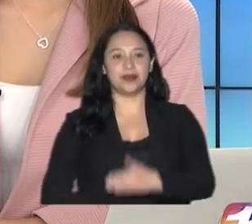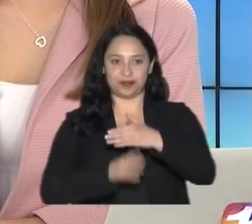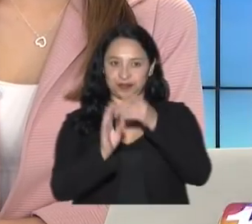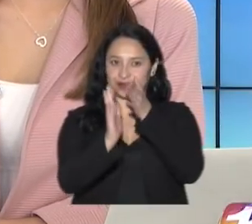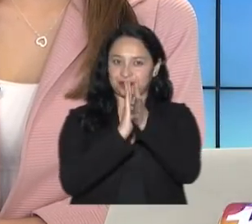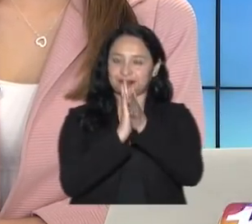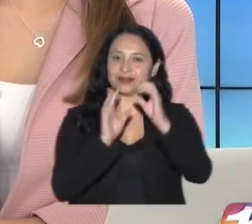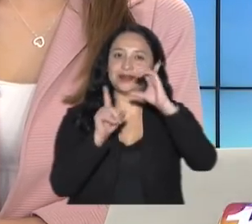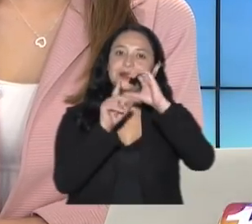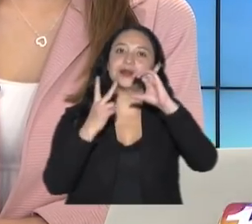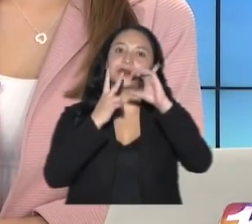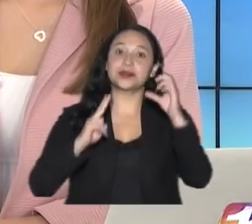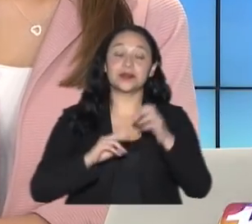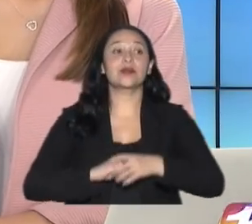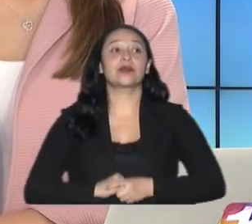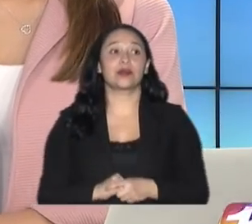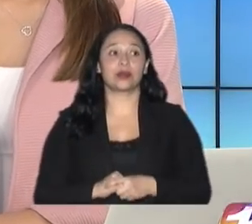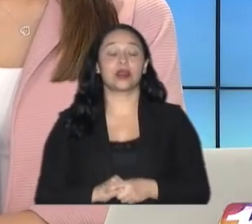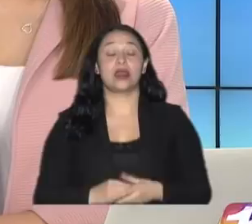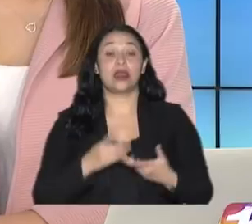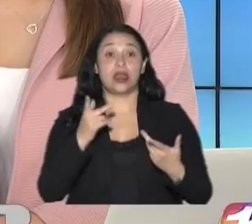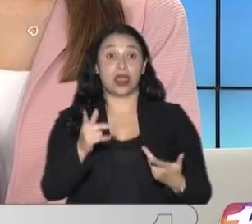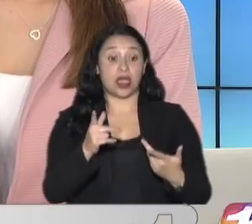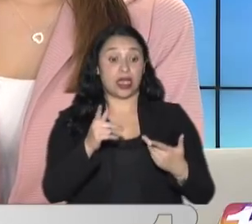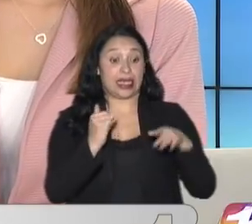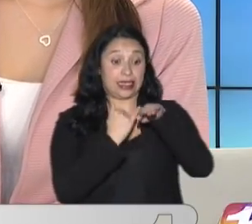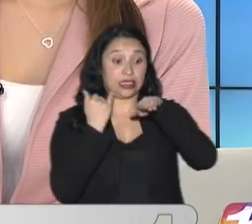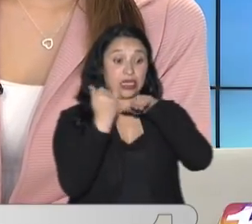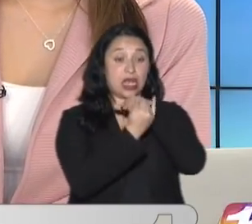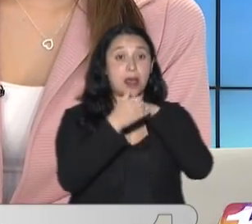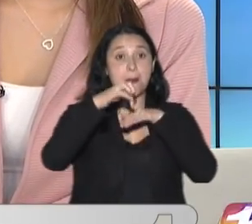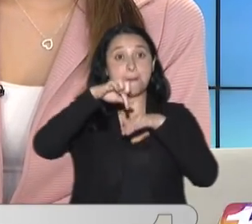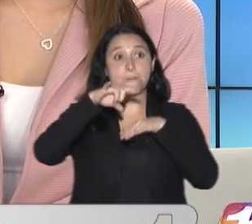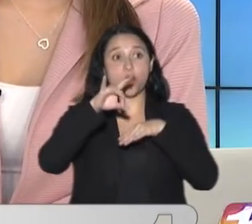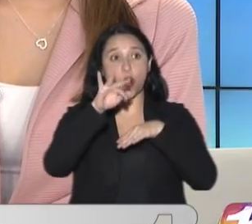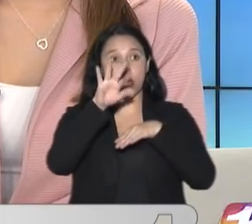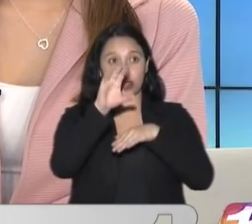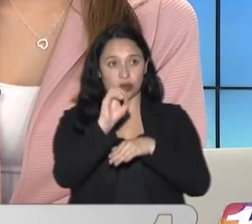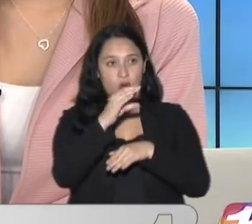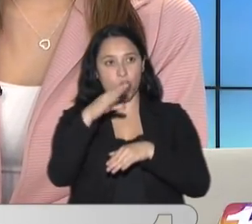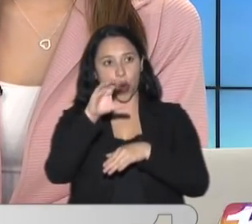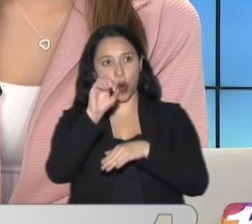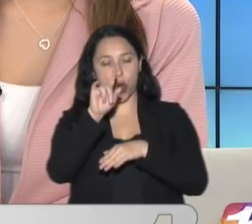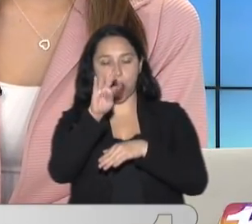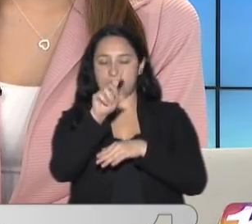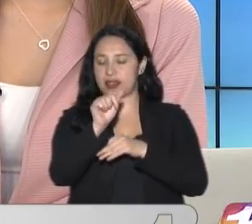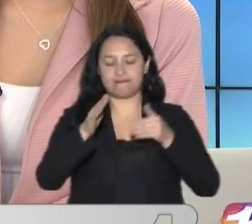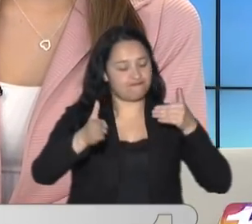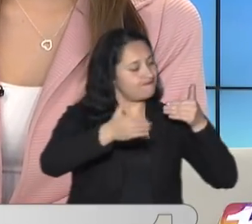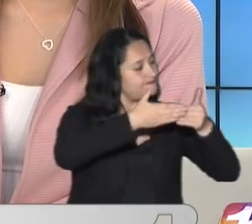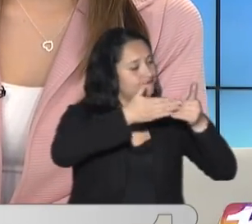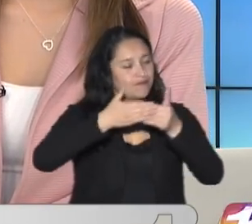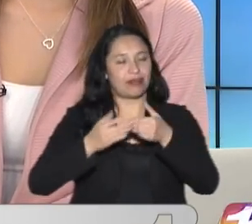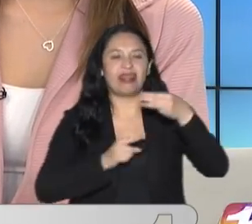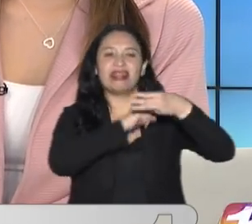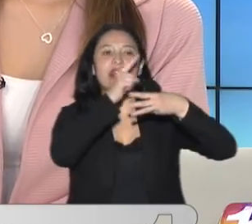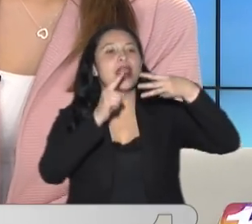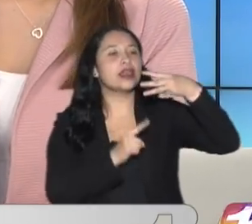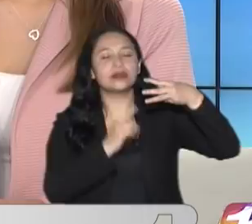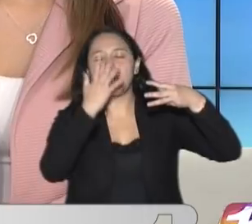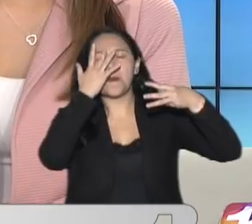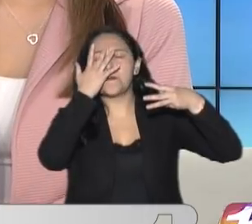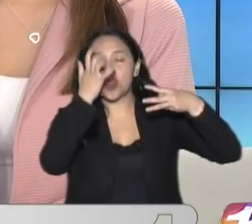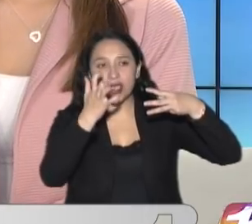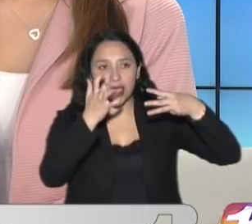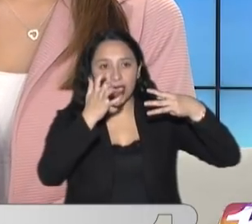Seguimos en Noticentro 1 CMI. En Puerto Colombia cierran 3 playas porque los bañistas no cumplieron con los protocolos de bioseguridad.